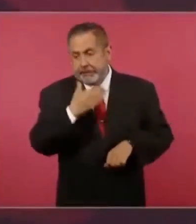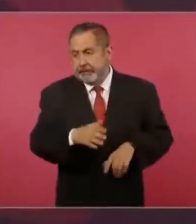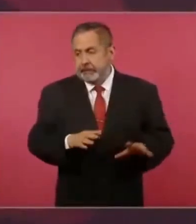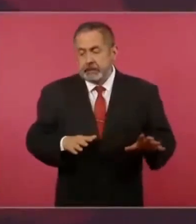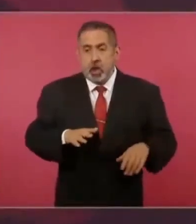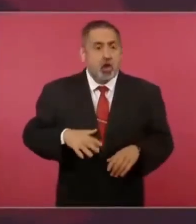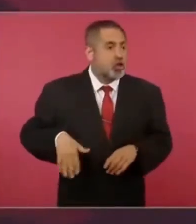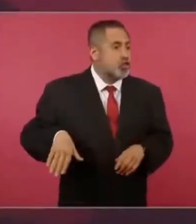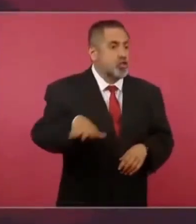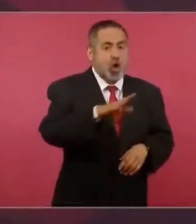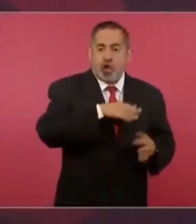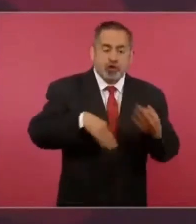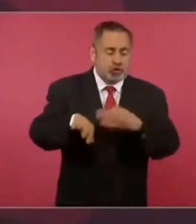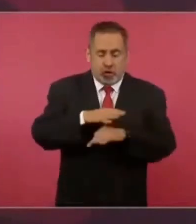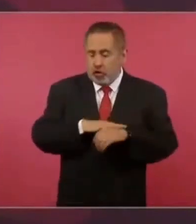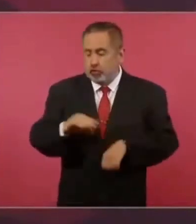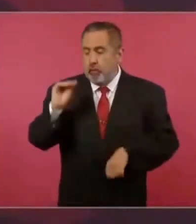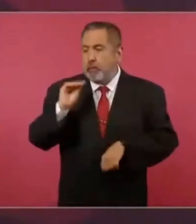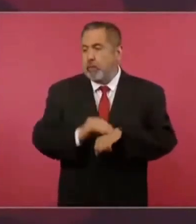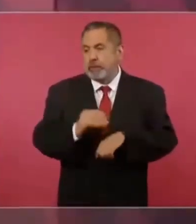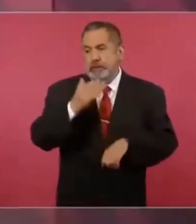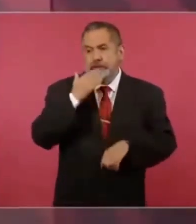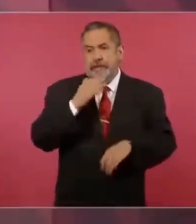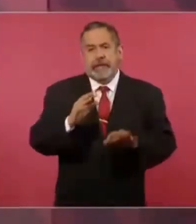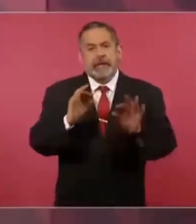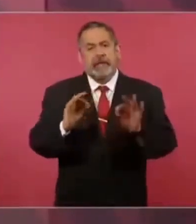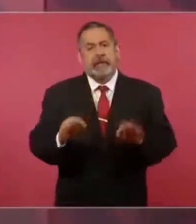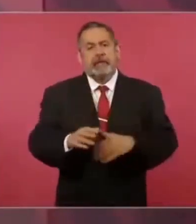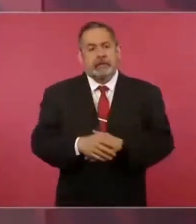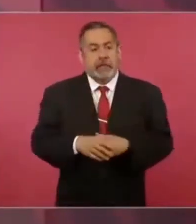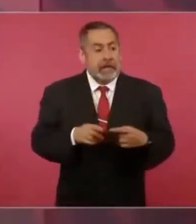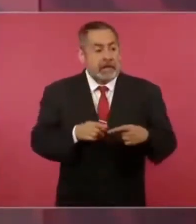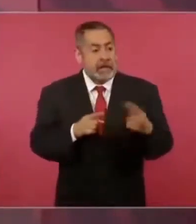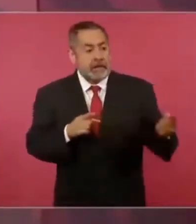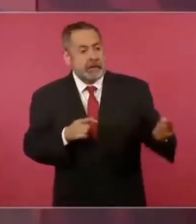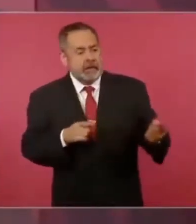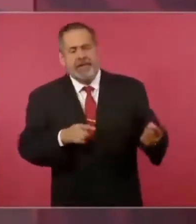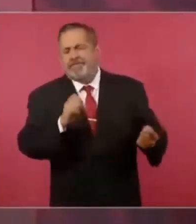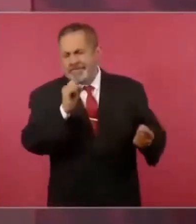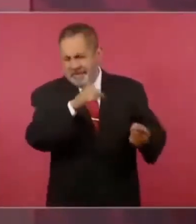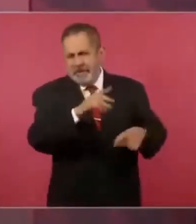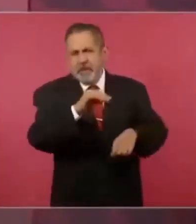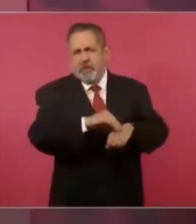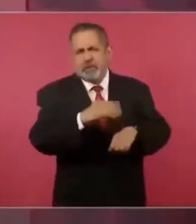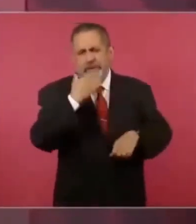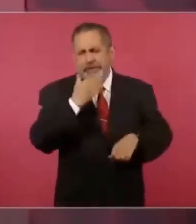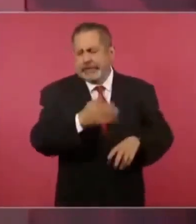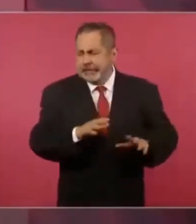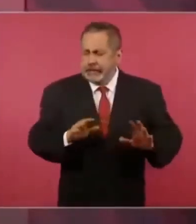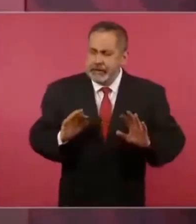todos bien portados, todos. Nuestros adversarios.